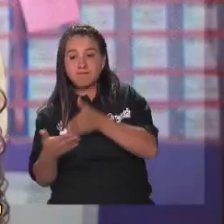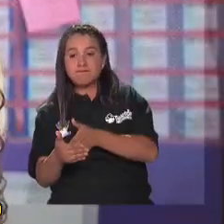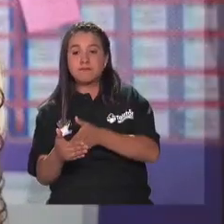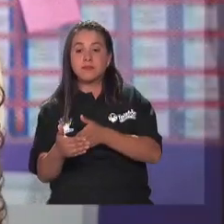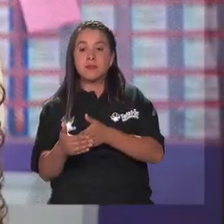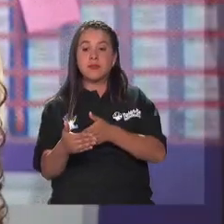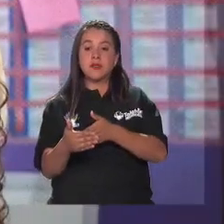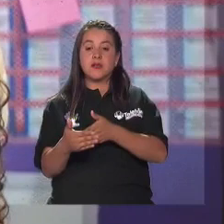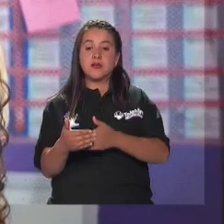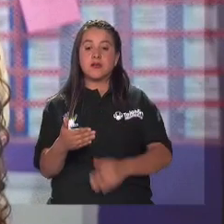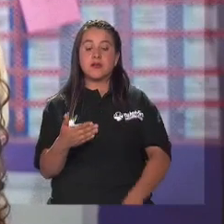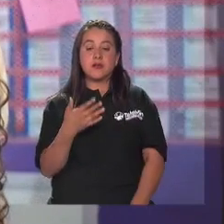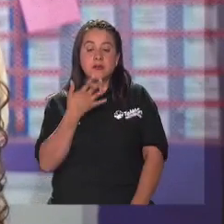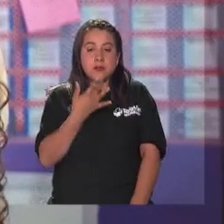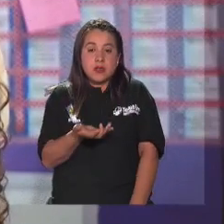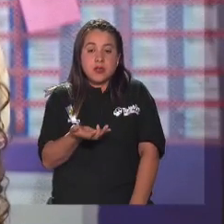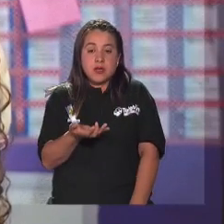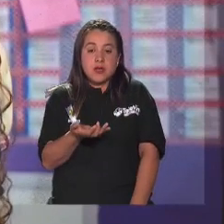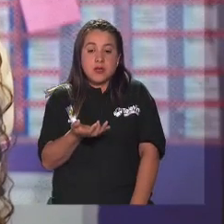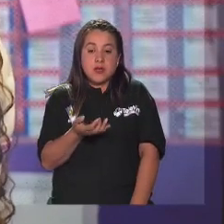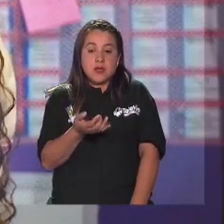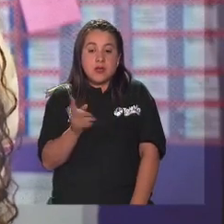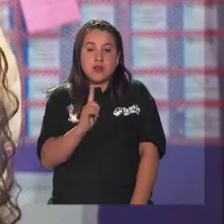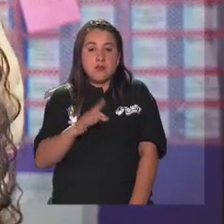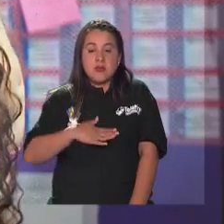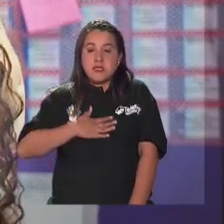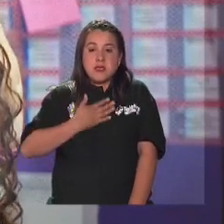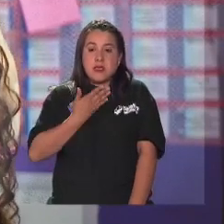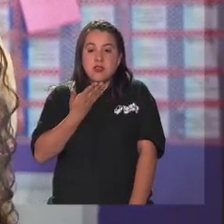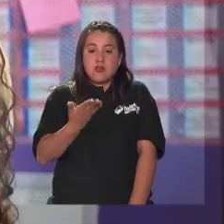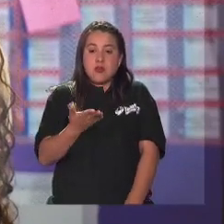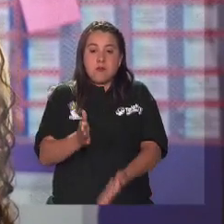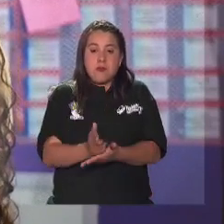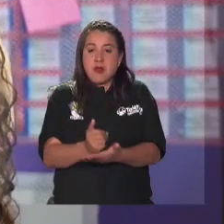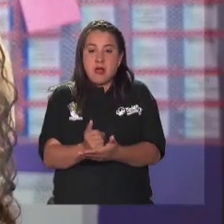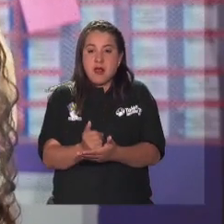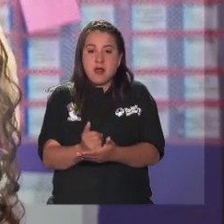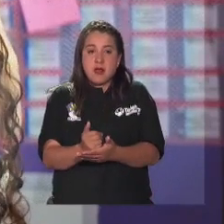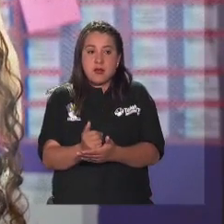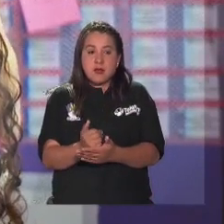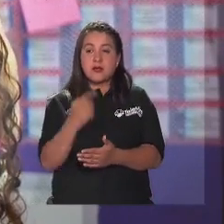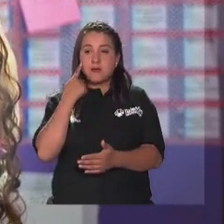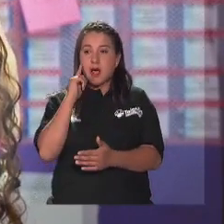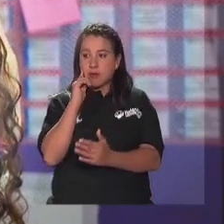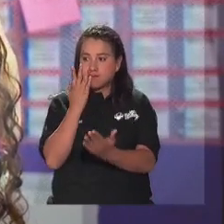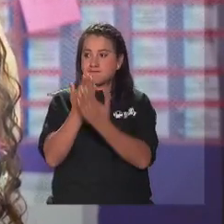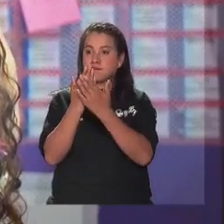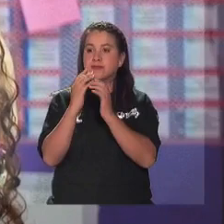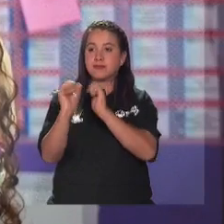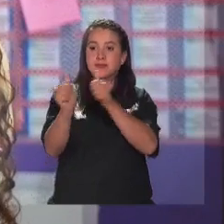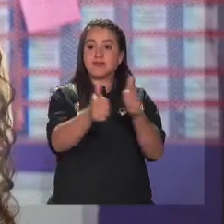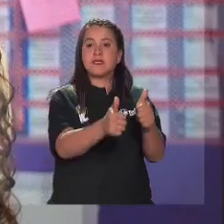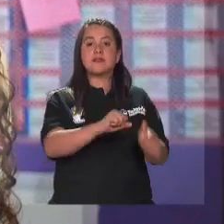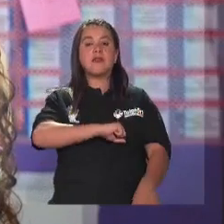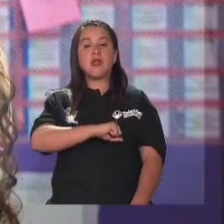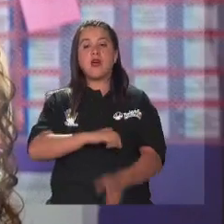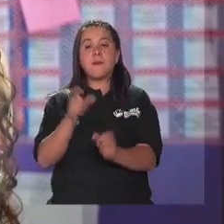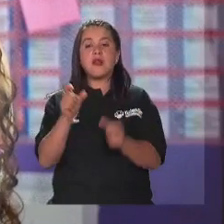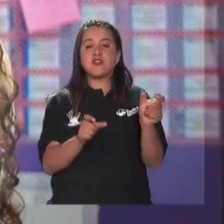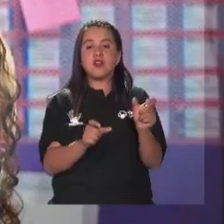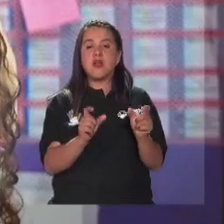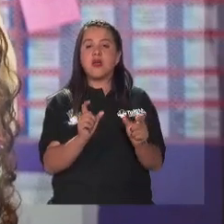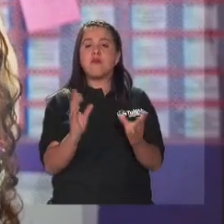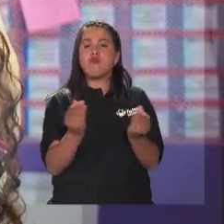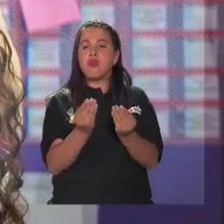porque no me sentía preparada para afrontar Santiago, la gente tan